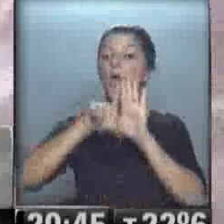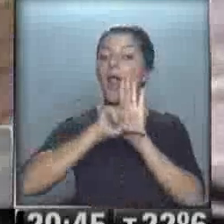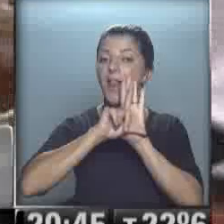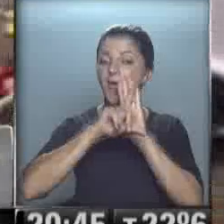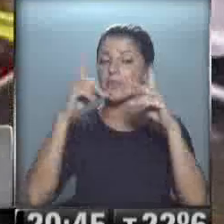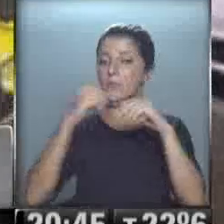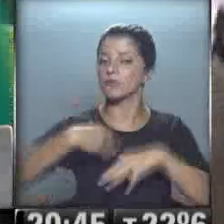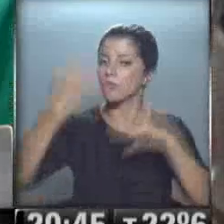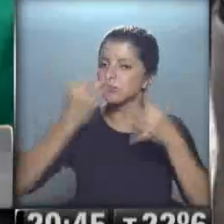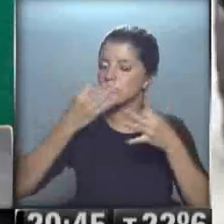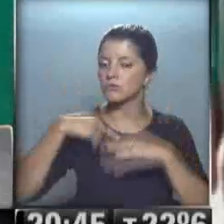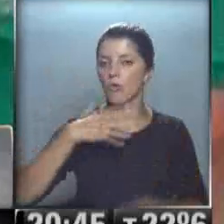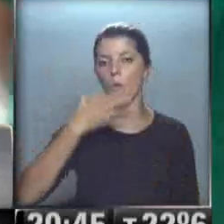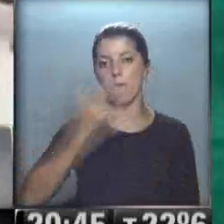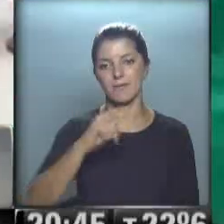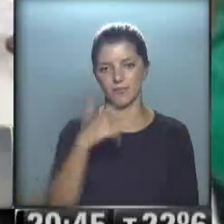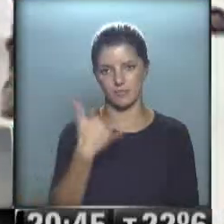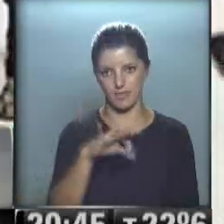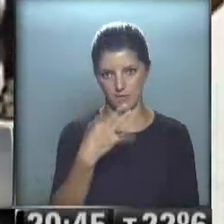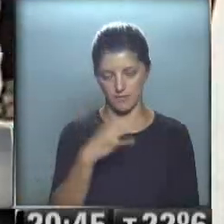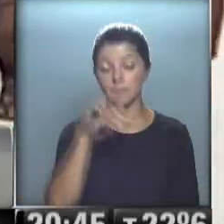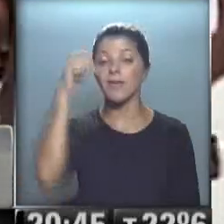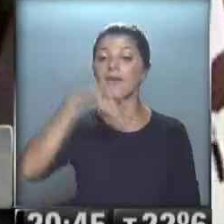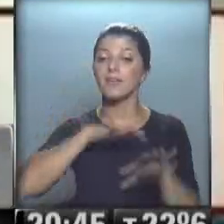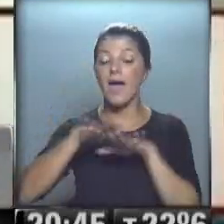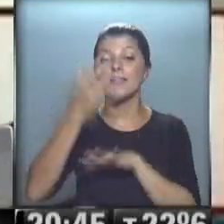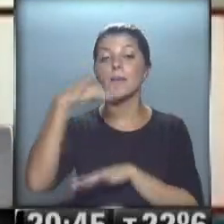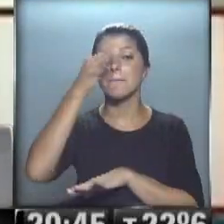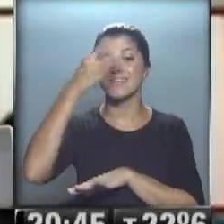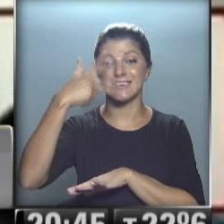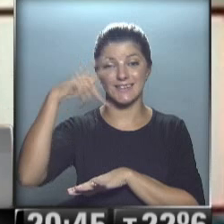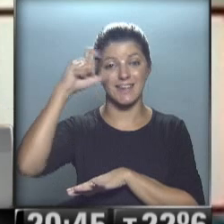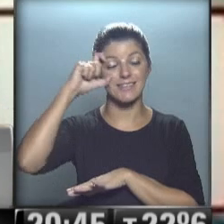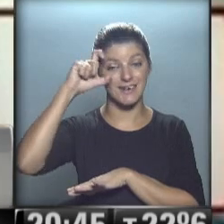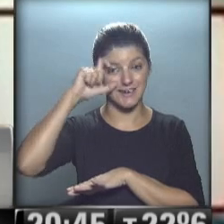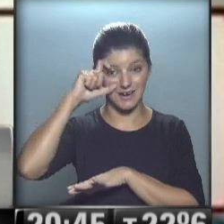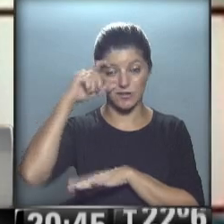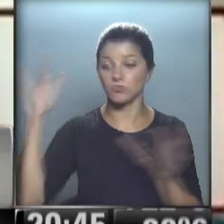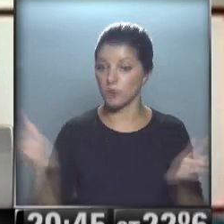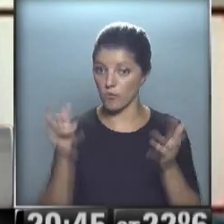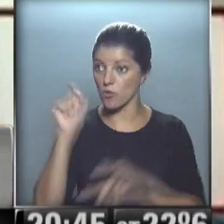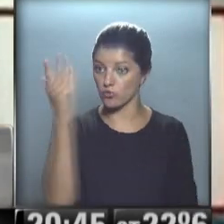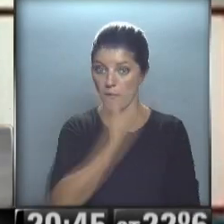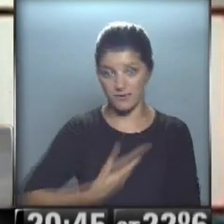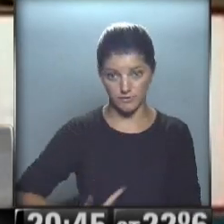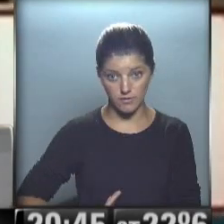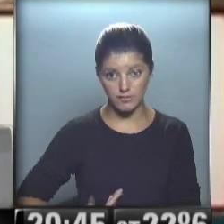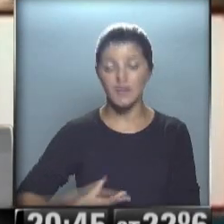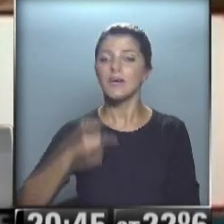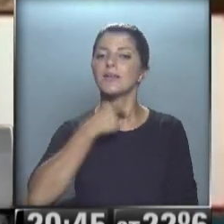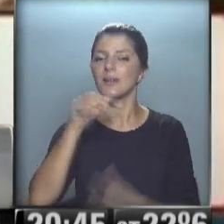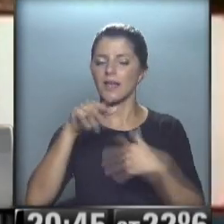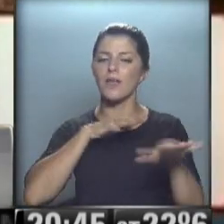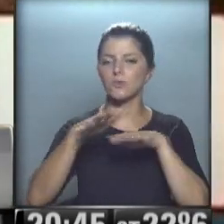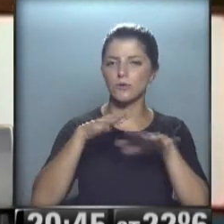precios justos. La normativa, promulgada el 23 de enero por el presidente Nicolás Maduro, busca combatir la